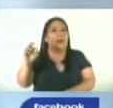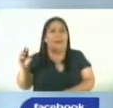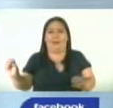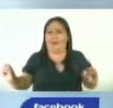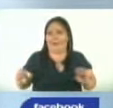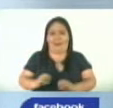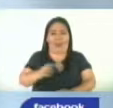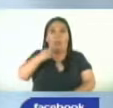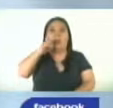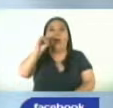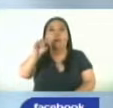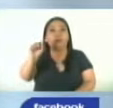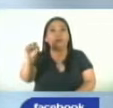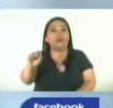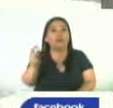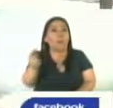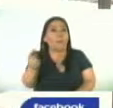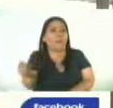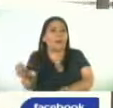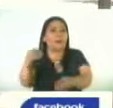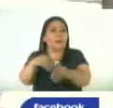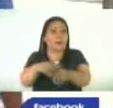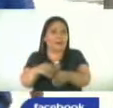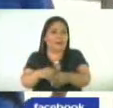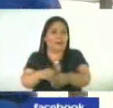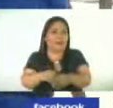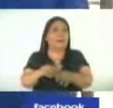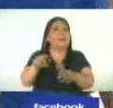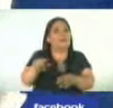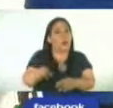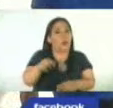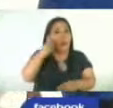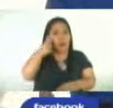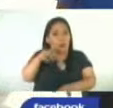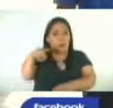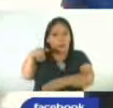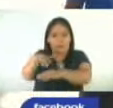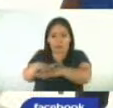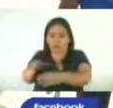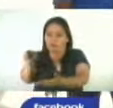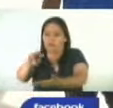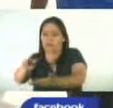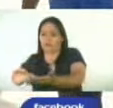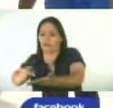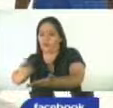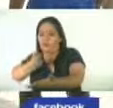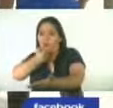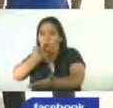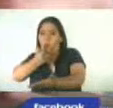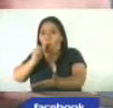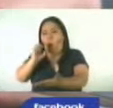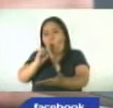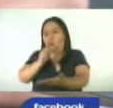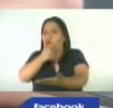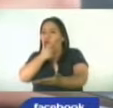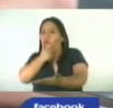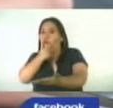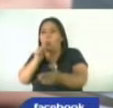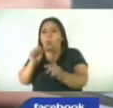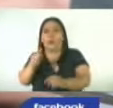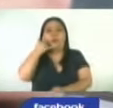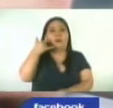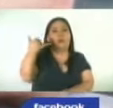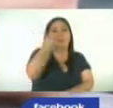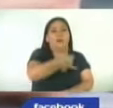ofrece ningún servicio de inversión, por lo que si ha recibido este tipo de información o tiene alguna duda, puede comunicarse